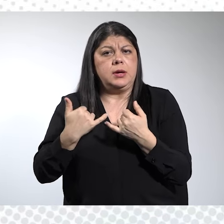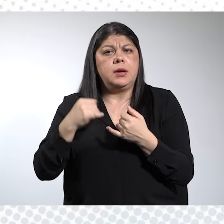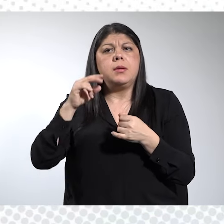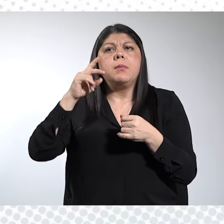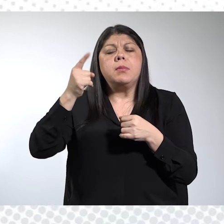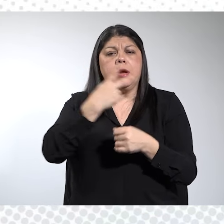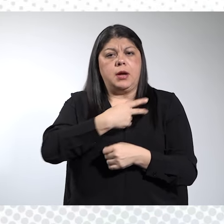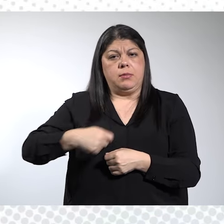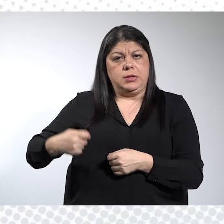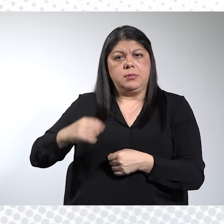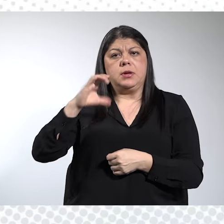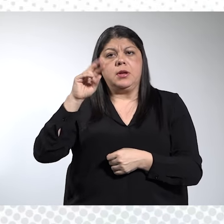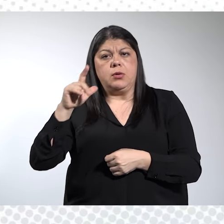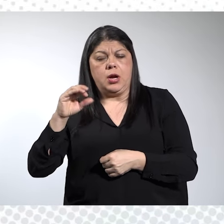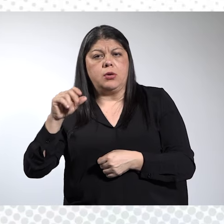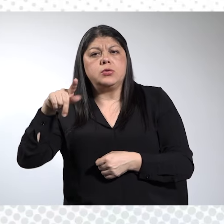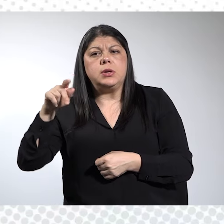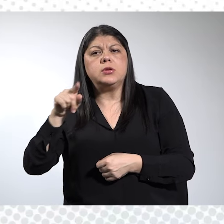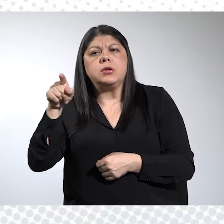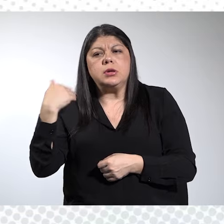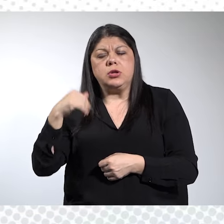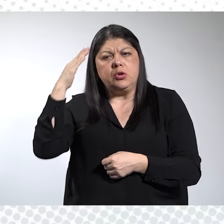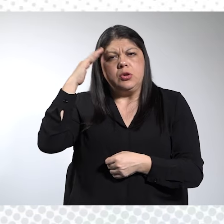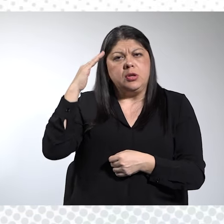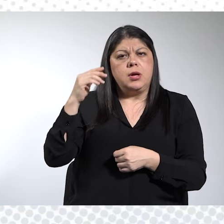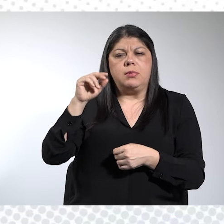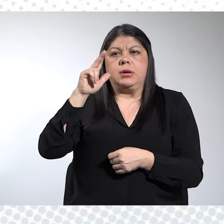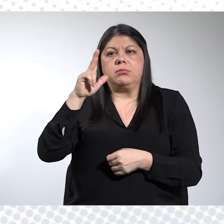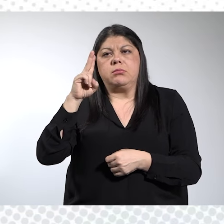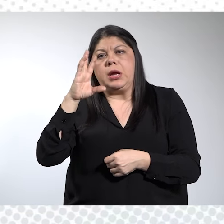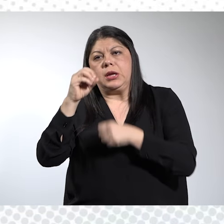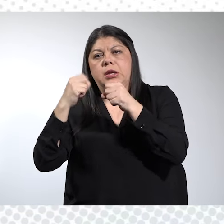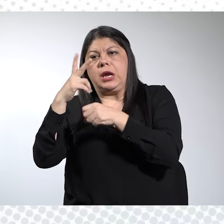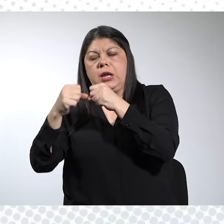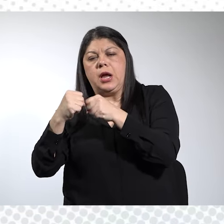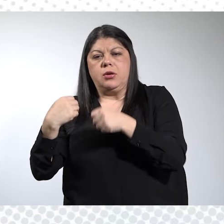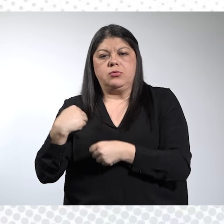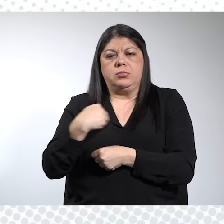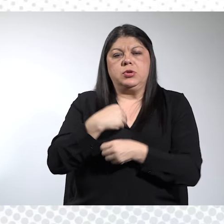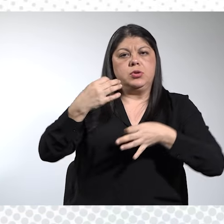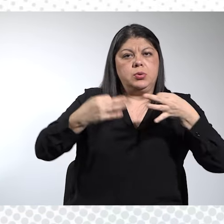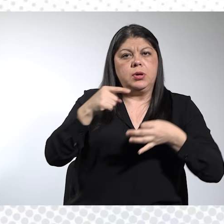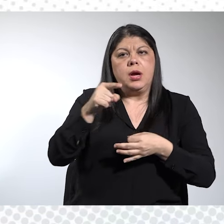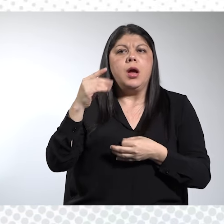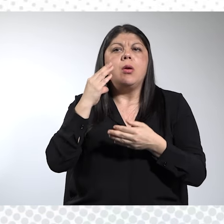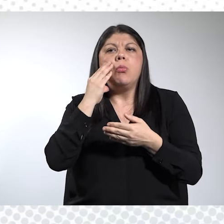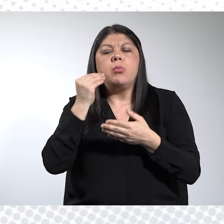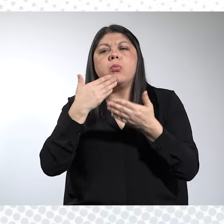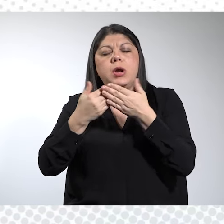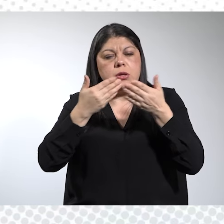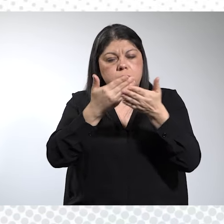mi primera vicepresidencia tengo a don Carlos Palacios, un hombre que sabe y conoce hace 30 años desde el sistema de seguridad y tiene muy